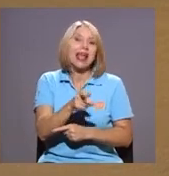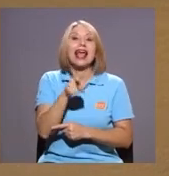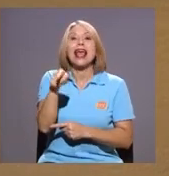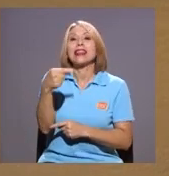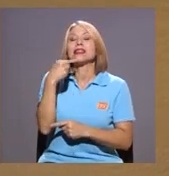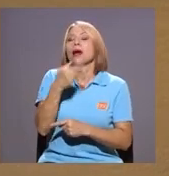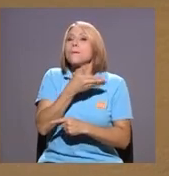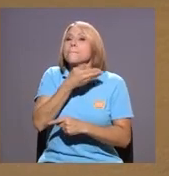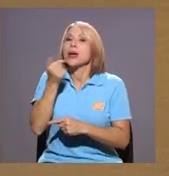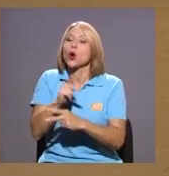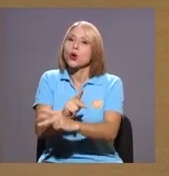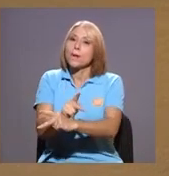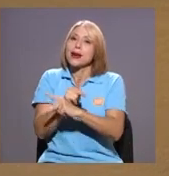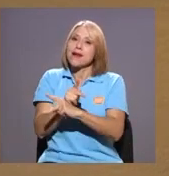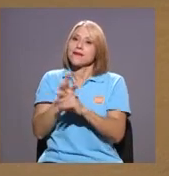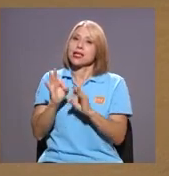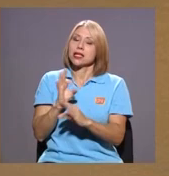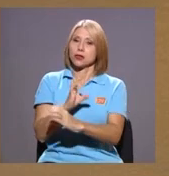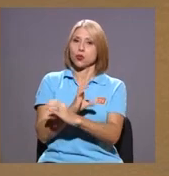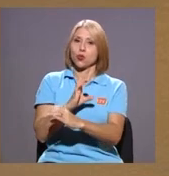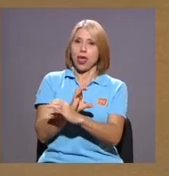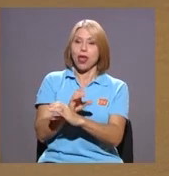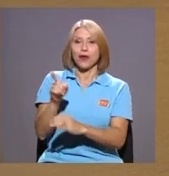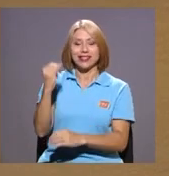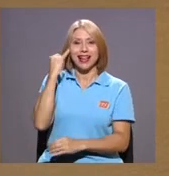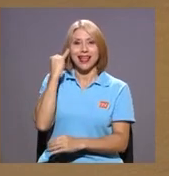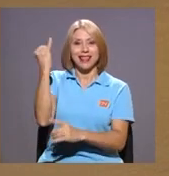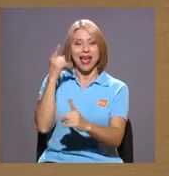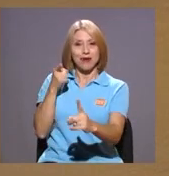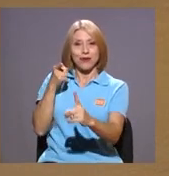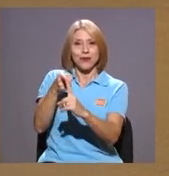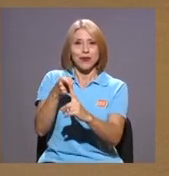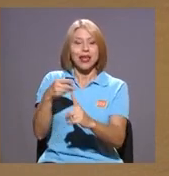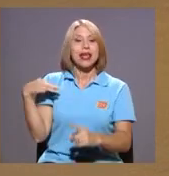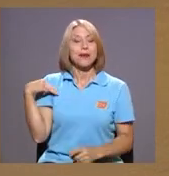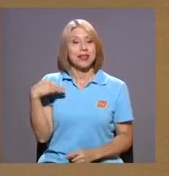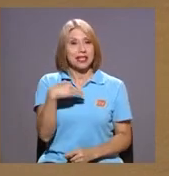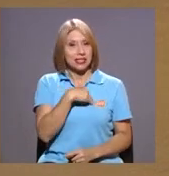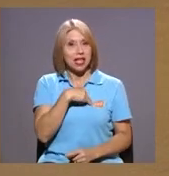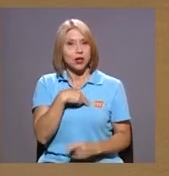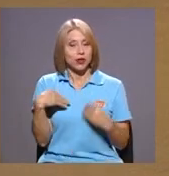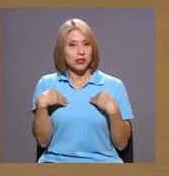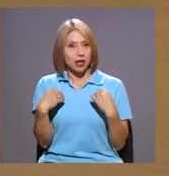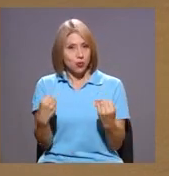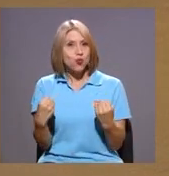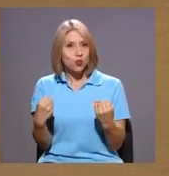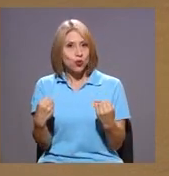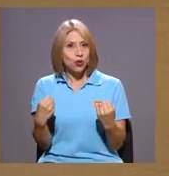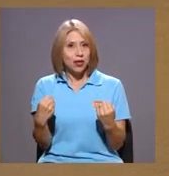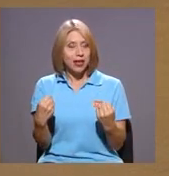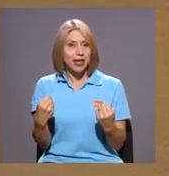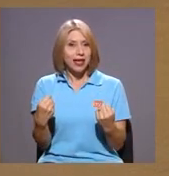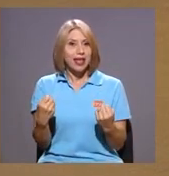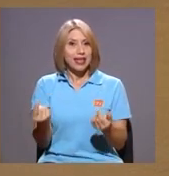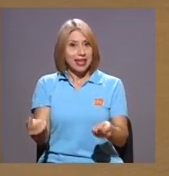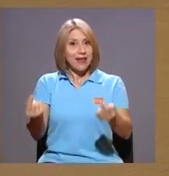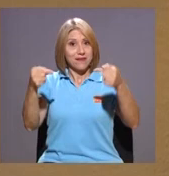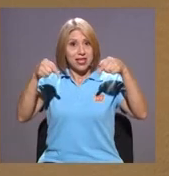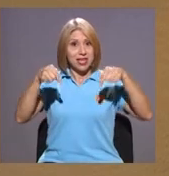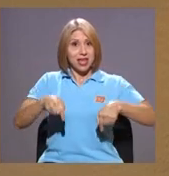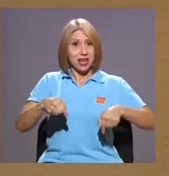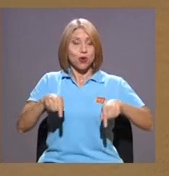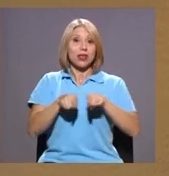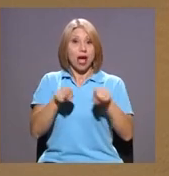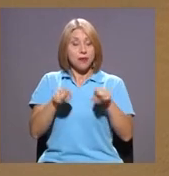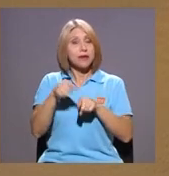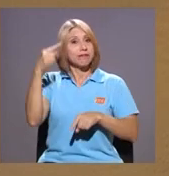era la idea, y los del Ministerio de Salud que vinieron, me parece que se sumaban